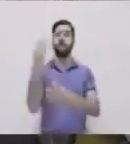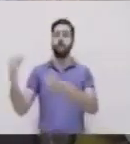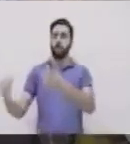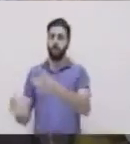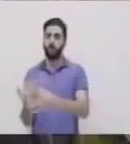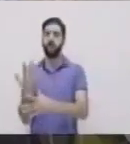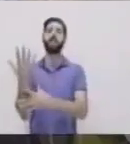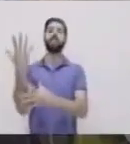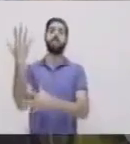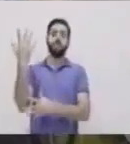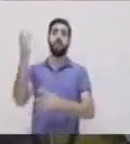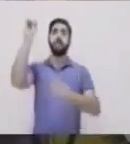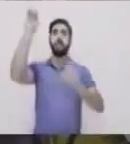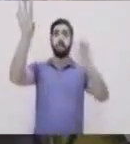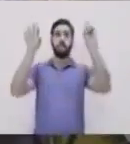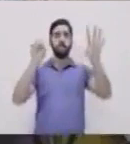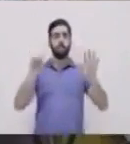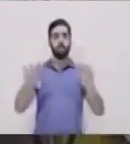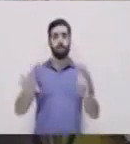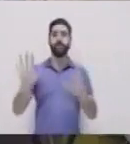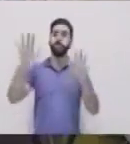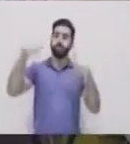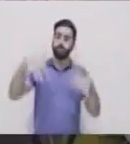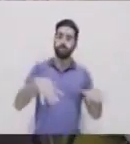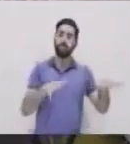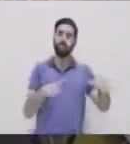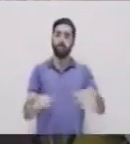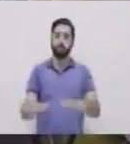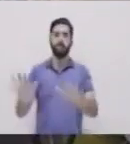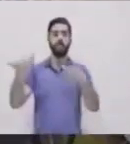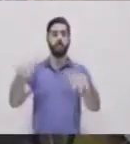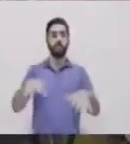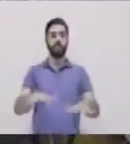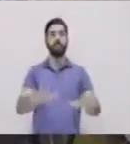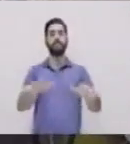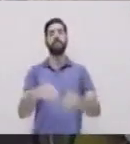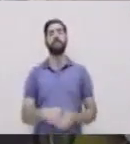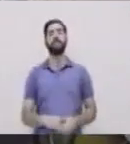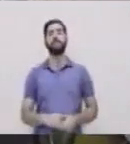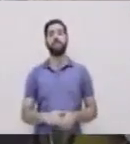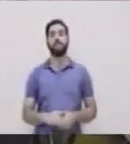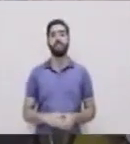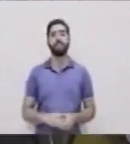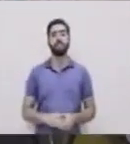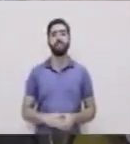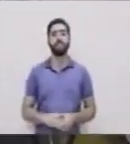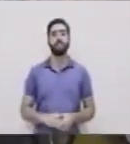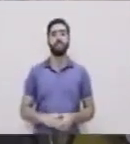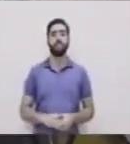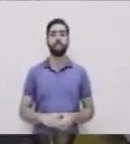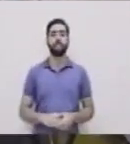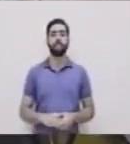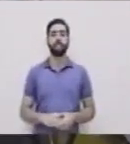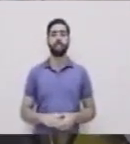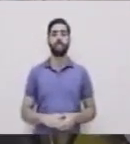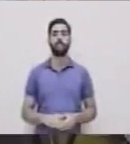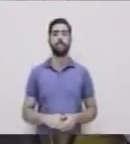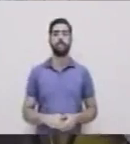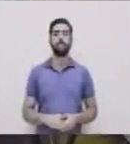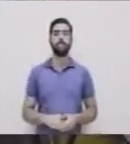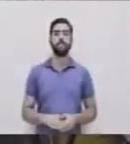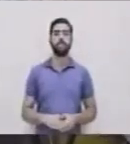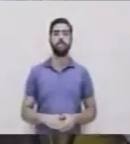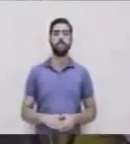botar semillas en el surco y estrellas en el mar.